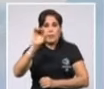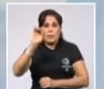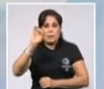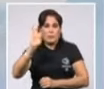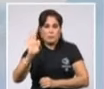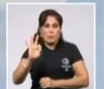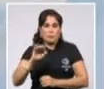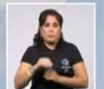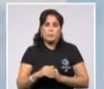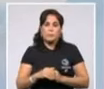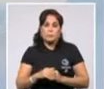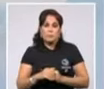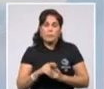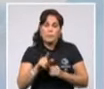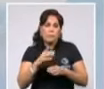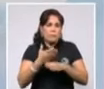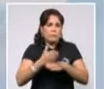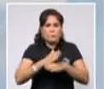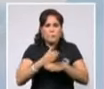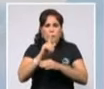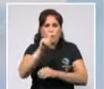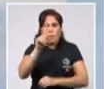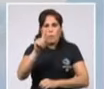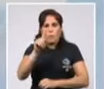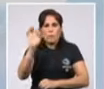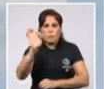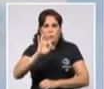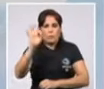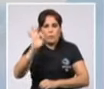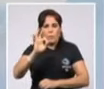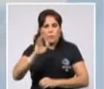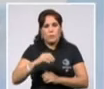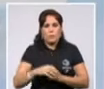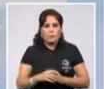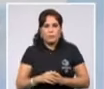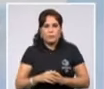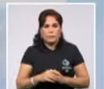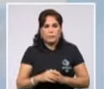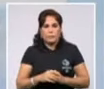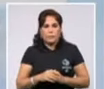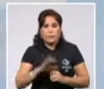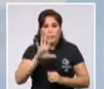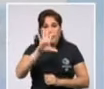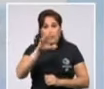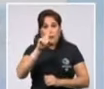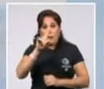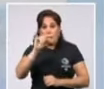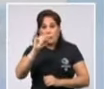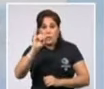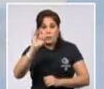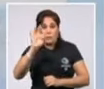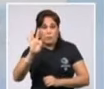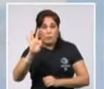568, que representa el 11%. De estos 568,